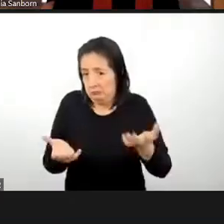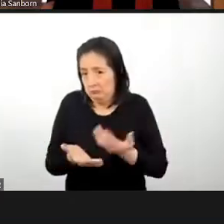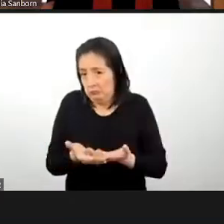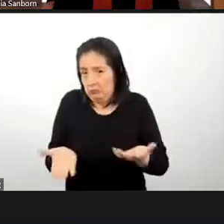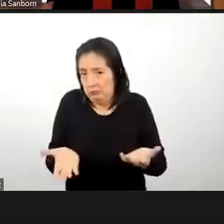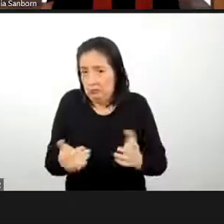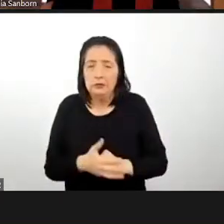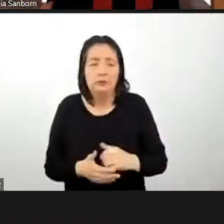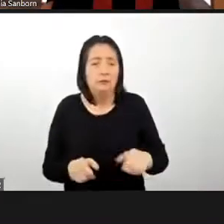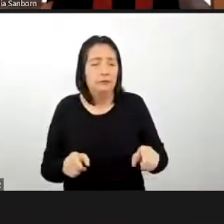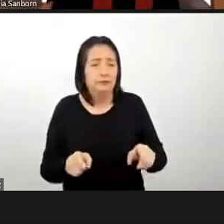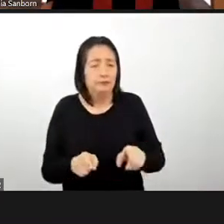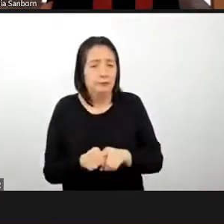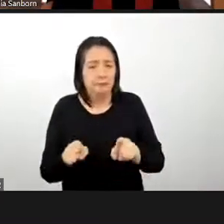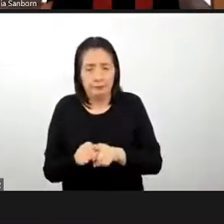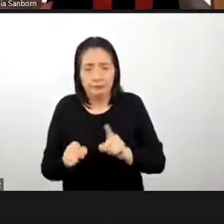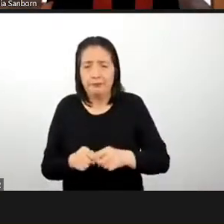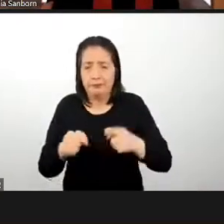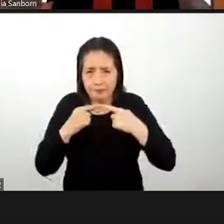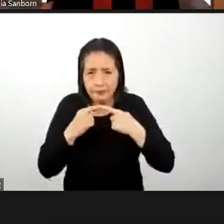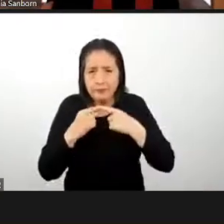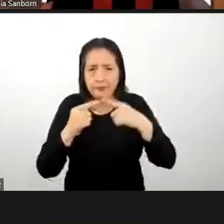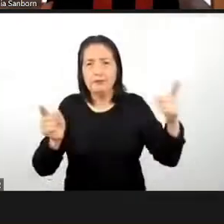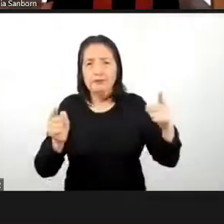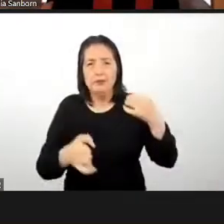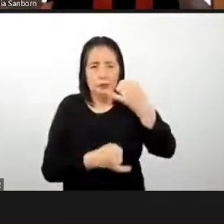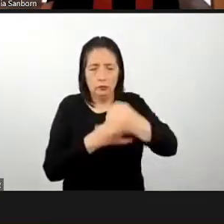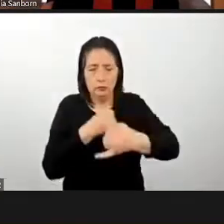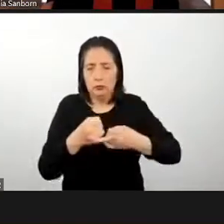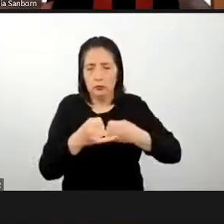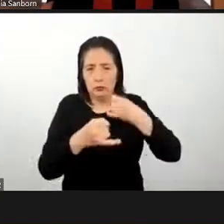En la misma lectura de la Declaración Universal,